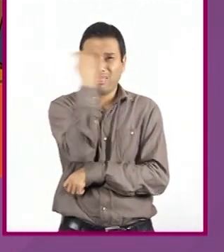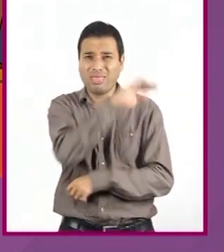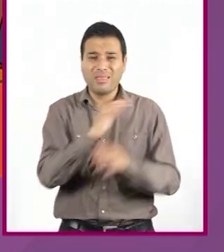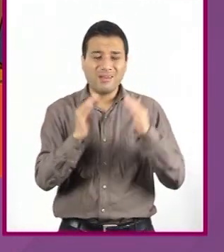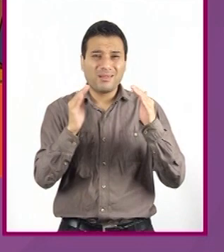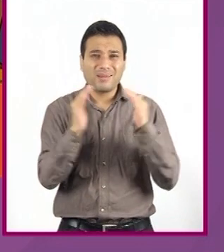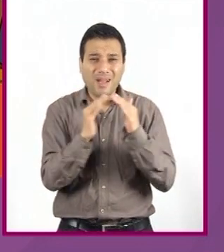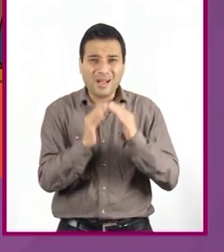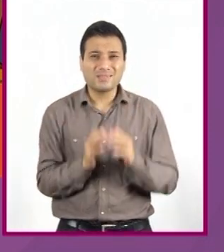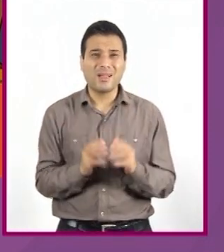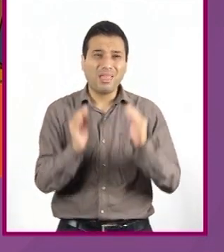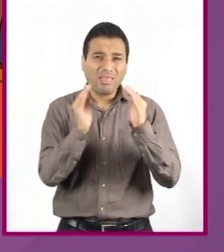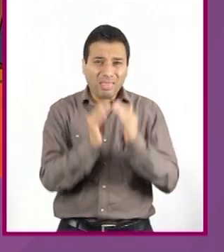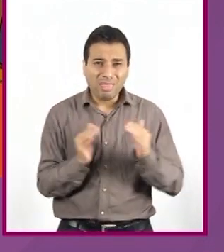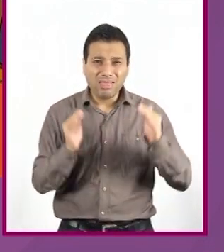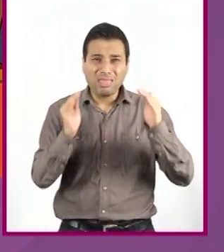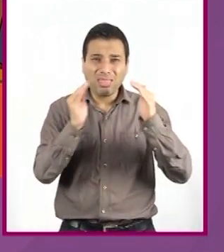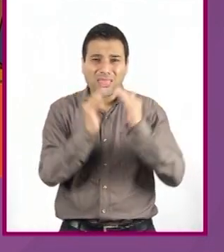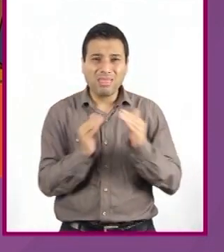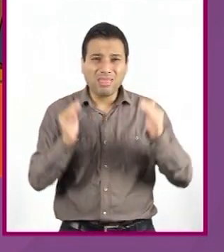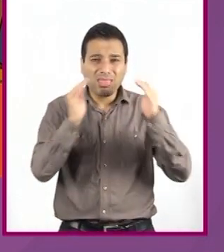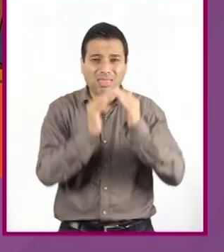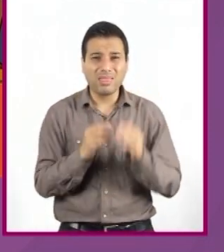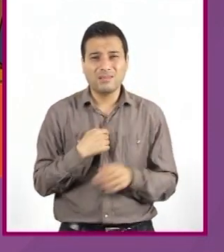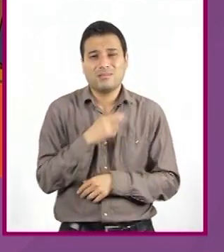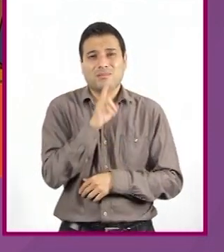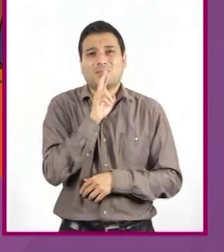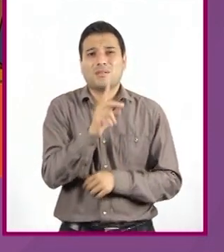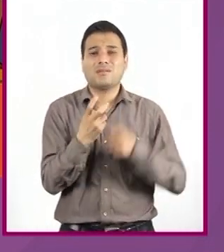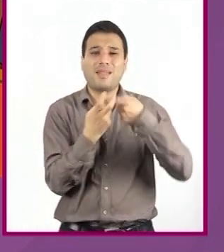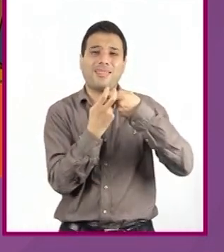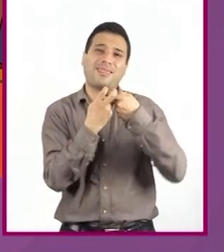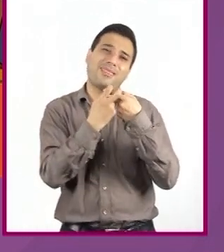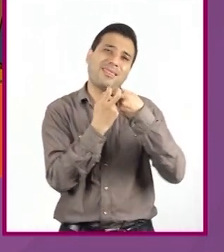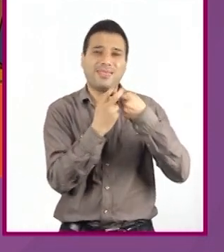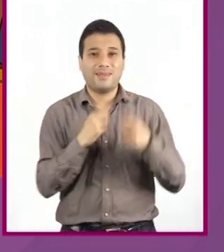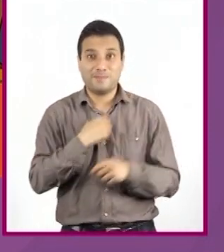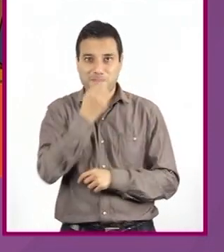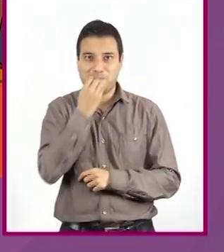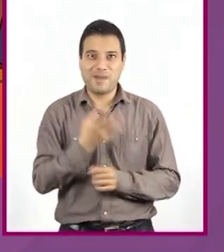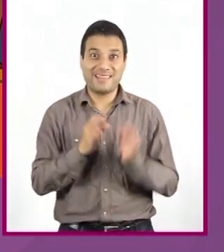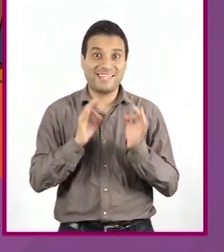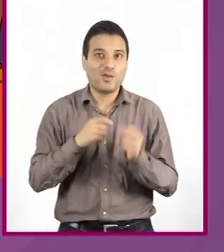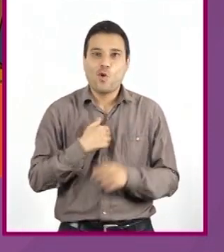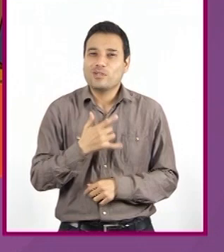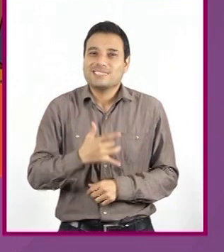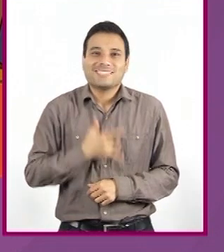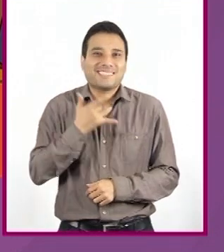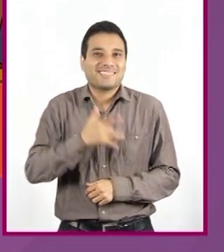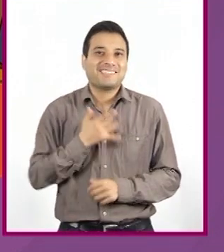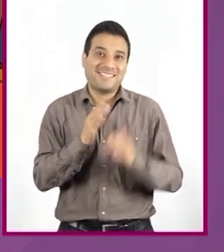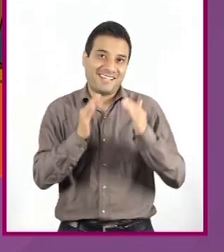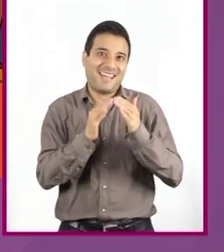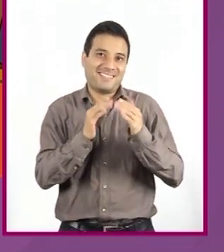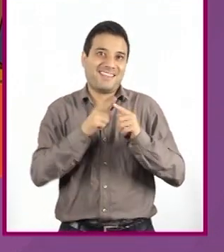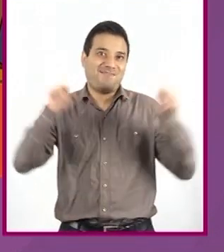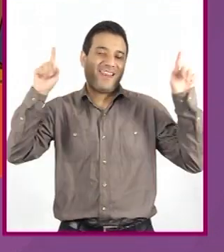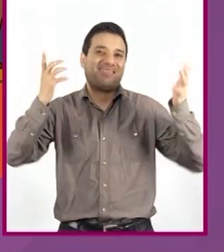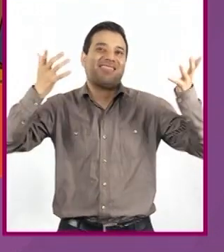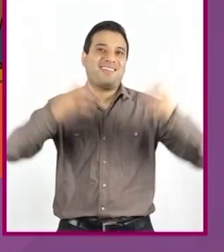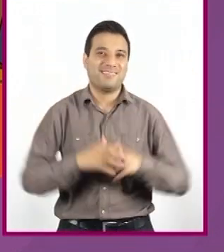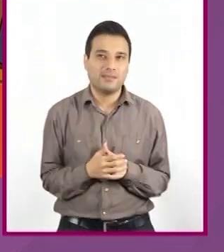en mi casa que me puse de cabeza! Así la veo al revés y siento que estoy en una casa diferente. ¡No,